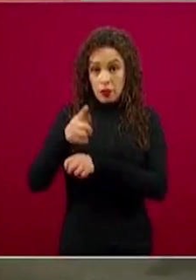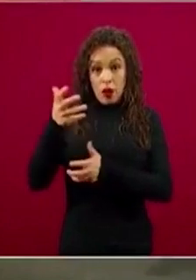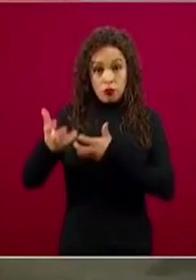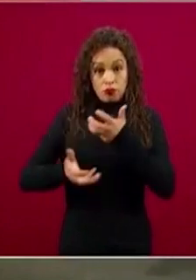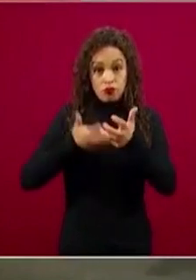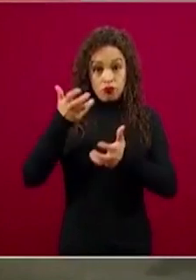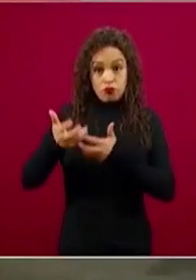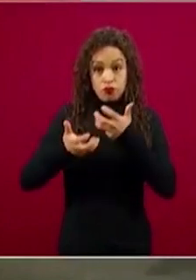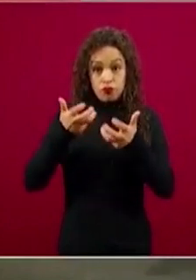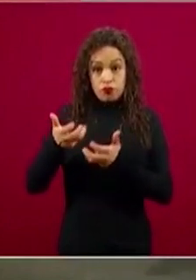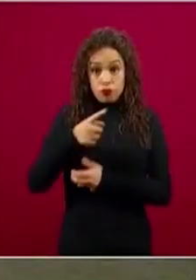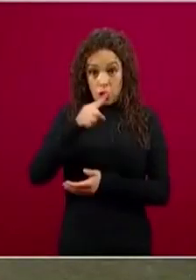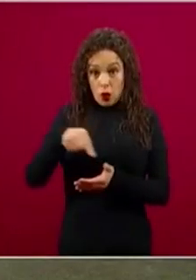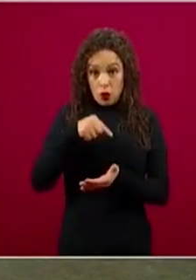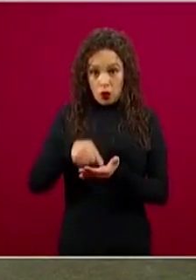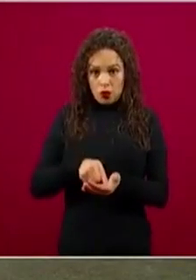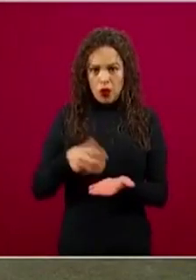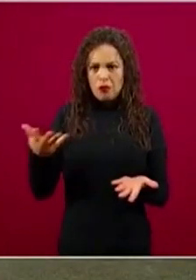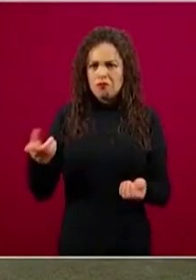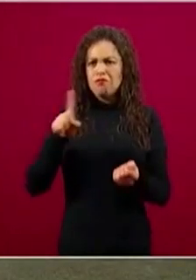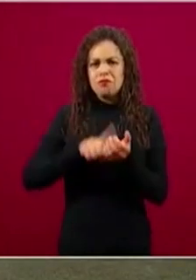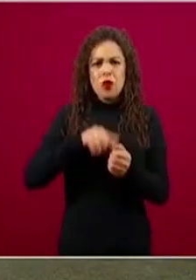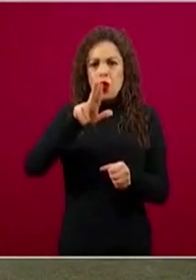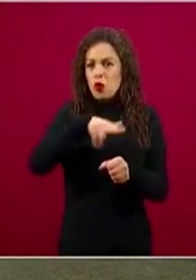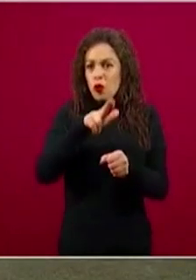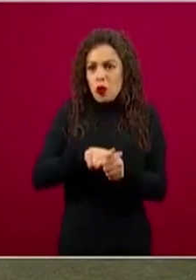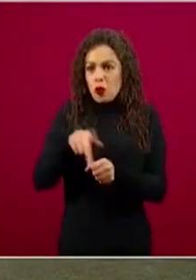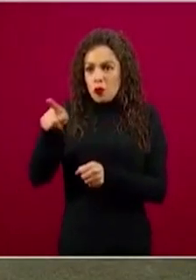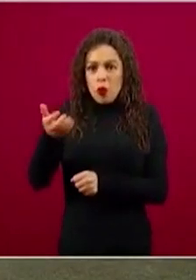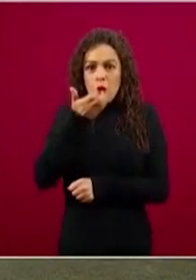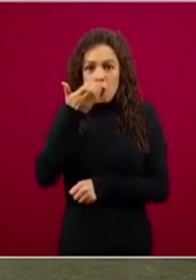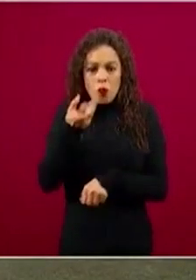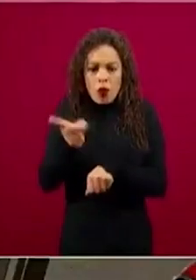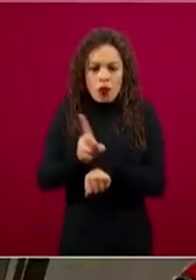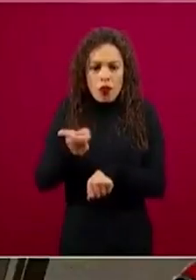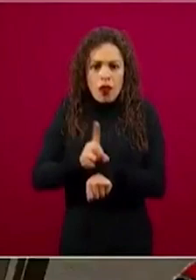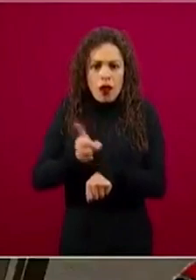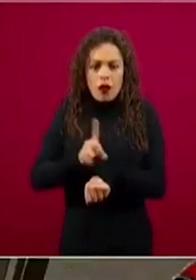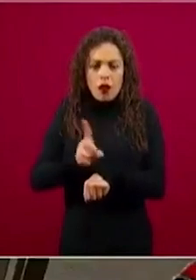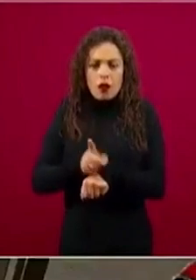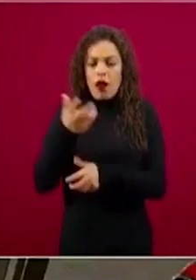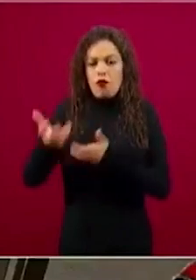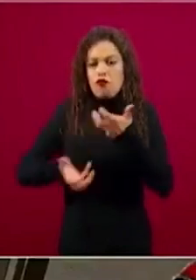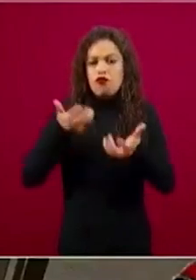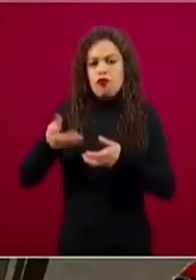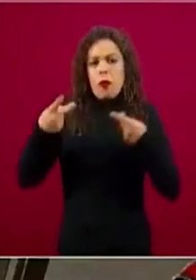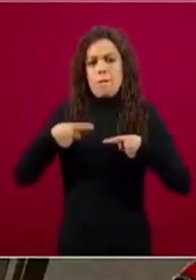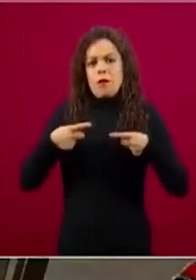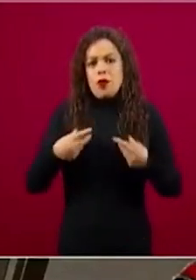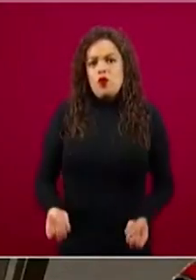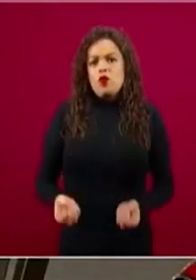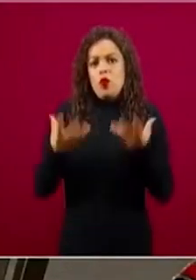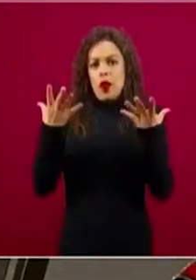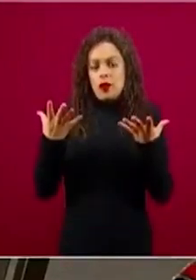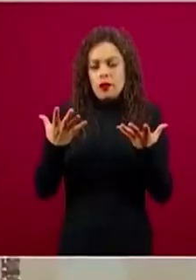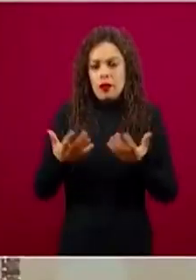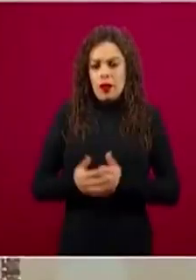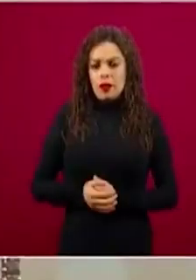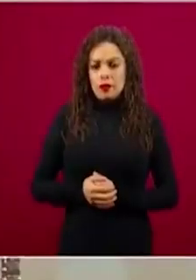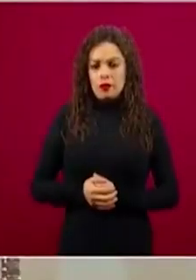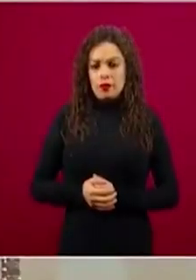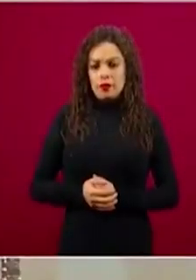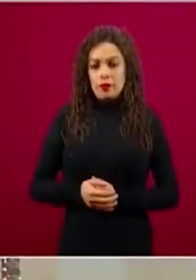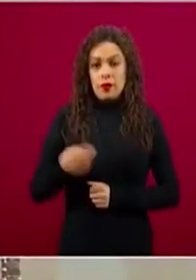están operando todos los días, todo el día, independientemente de cuál es la causa de la muerte de las personas. No hemos incrementado la